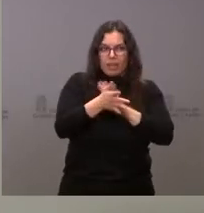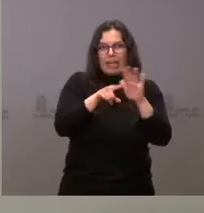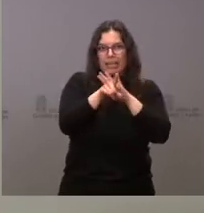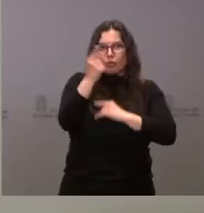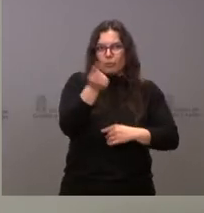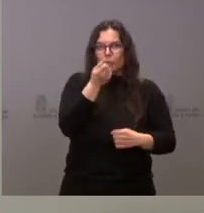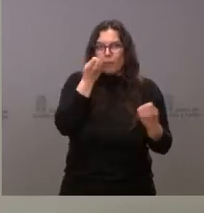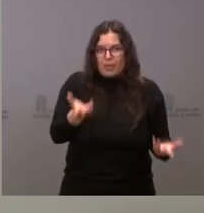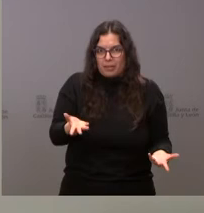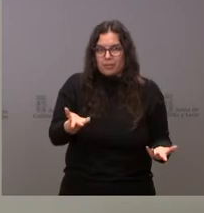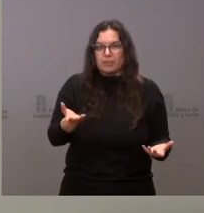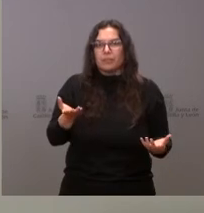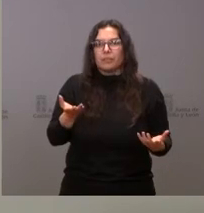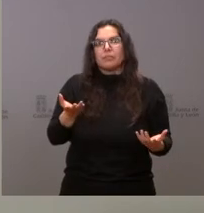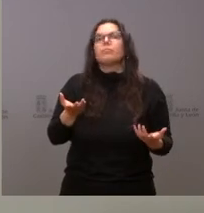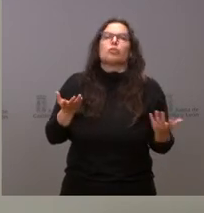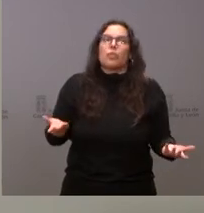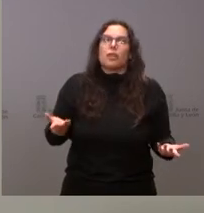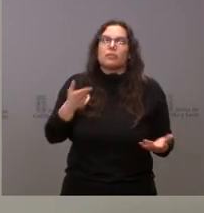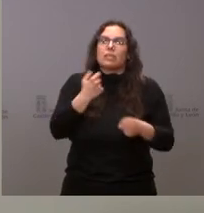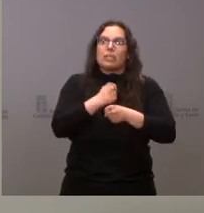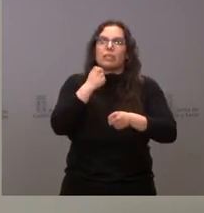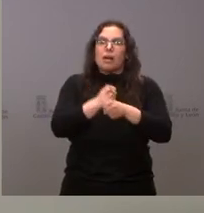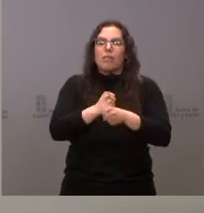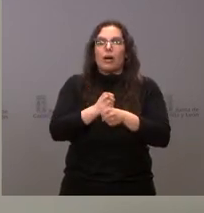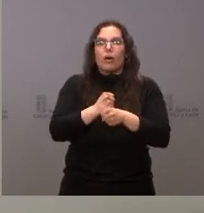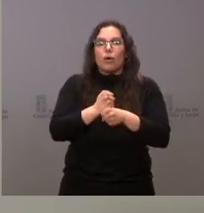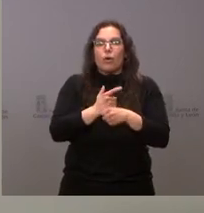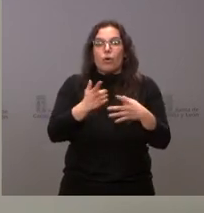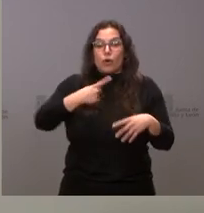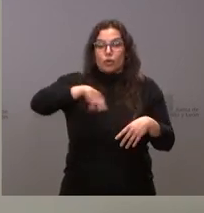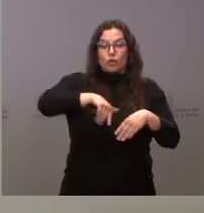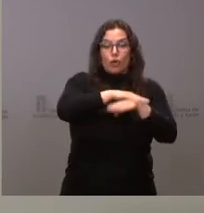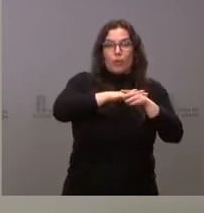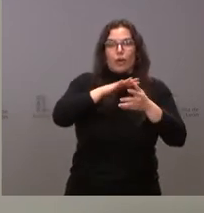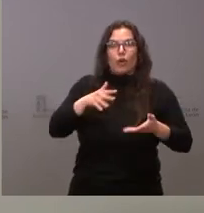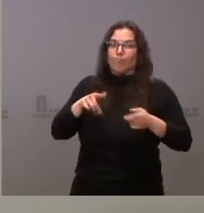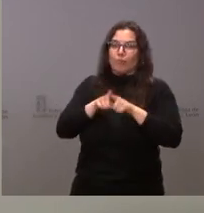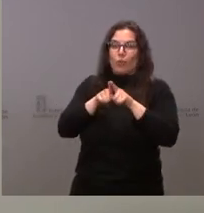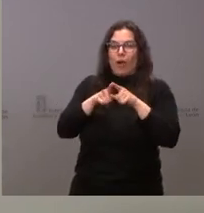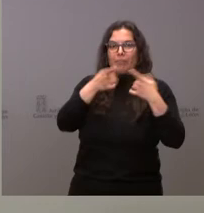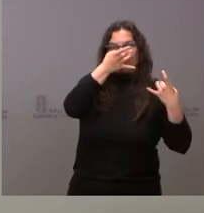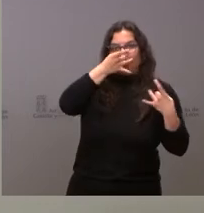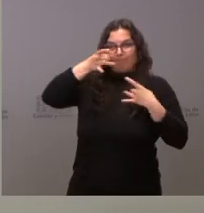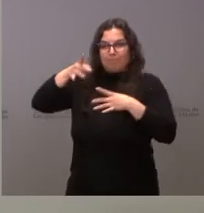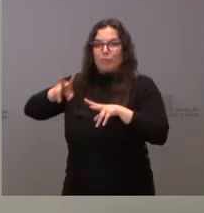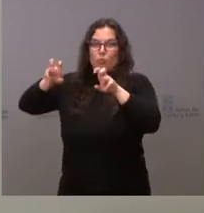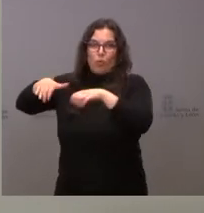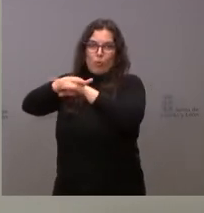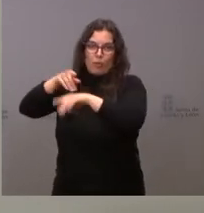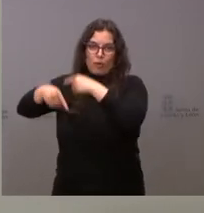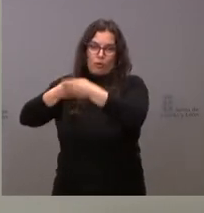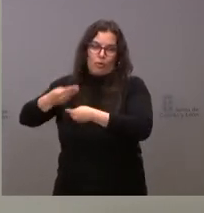presupuestaria y por tanto esta es una tarea que se deja por parte de este gobierno al próximo que venga que es el que tiene que tomar decisiones en este